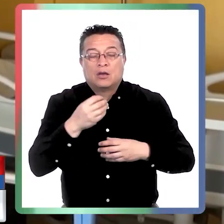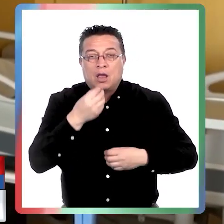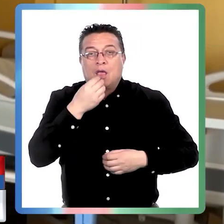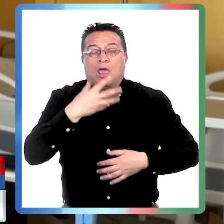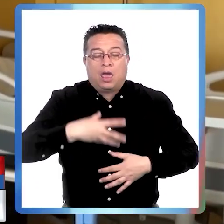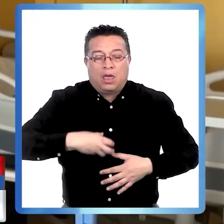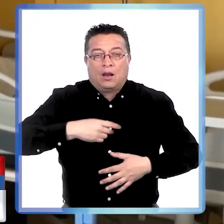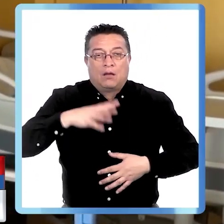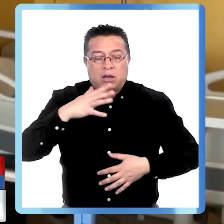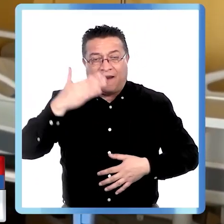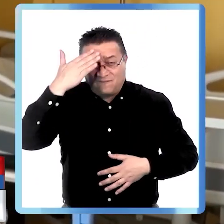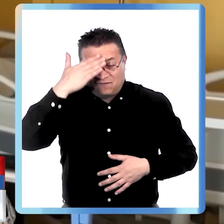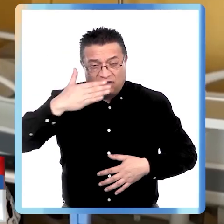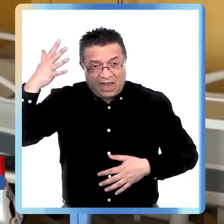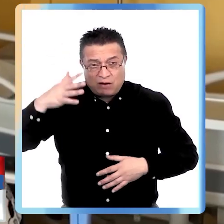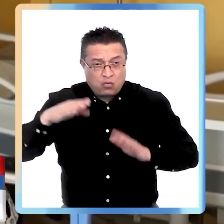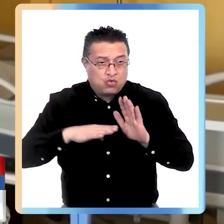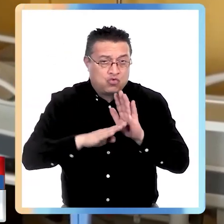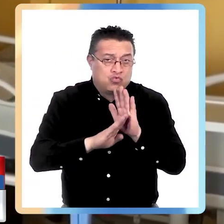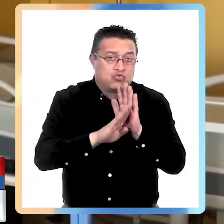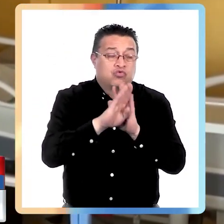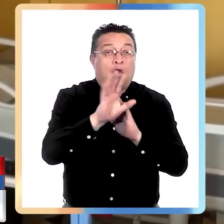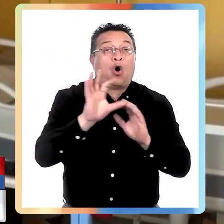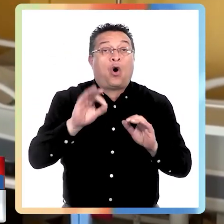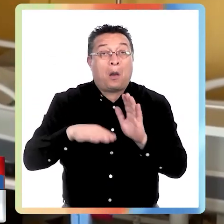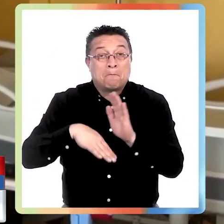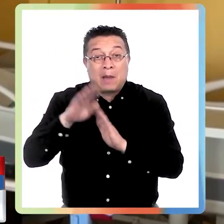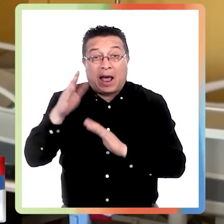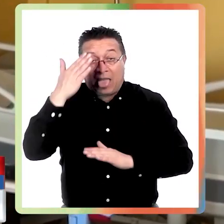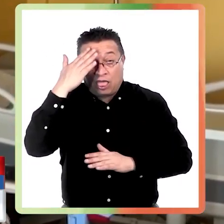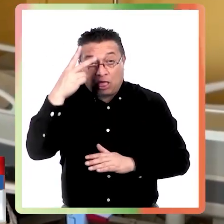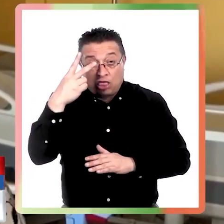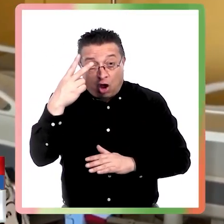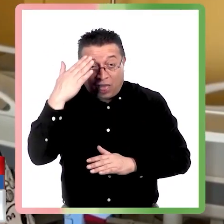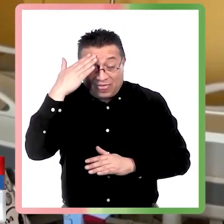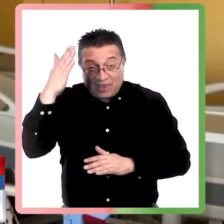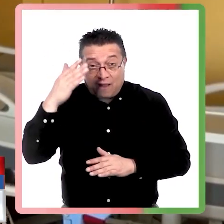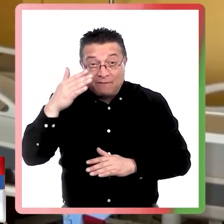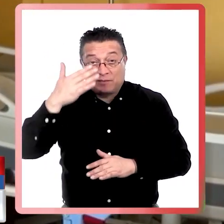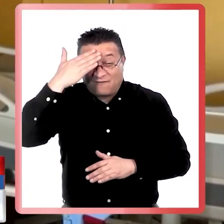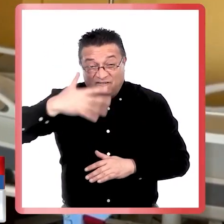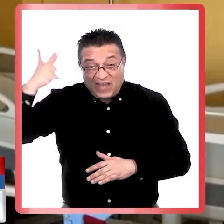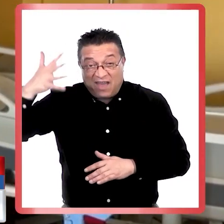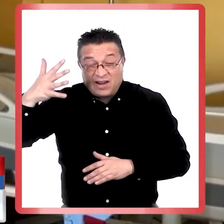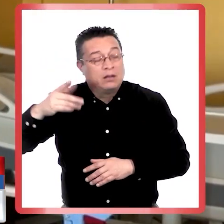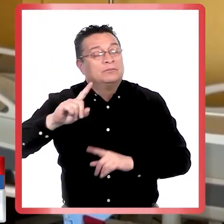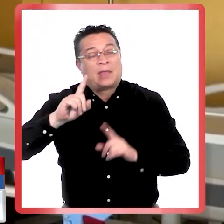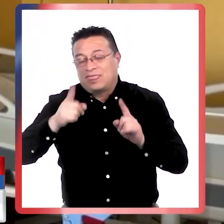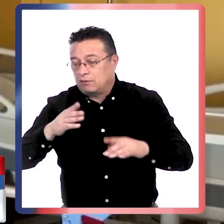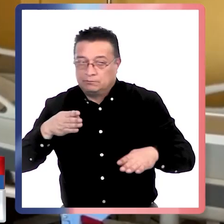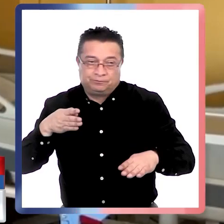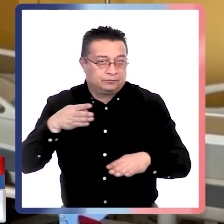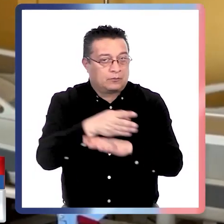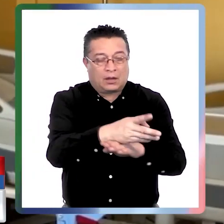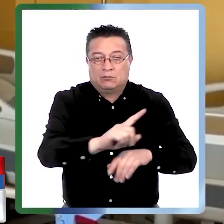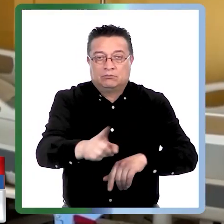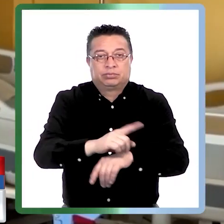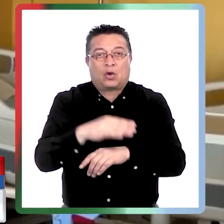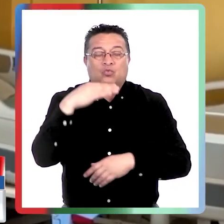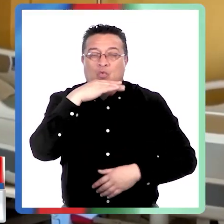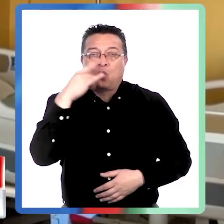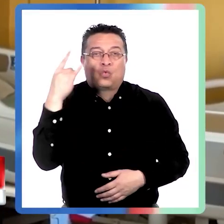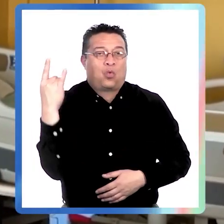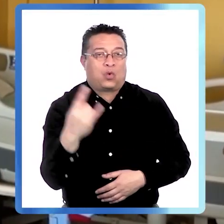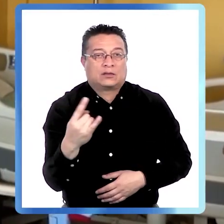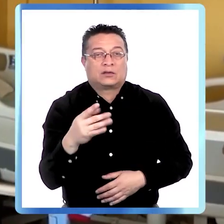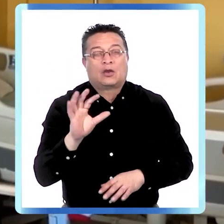tolerancia oral, fiebre de difícil manejo o que lleve más de 2 días de fiebre, debería consultar de forma